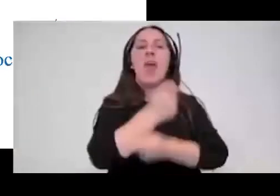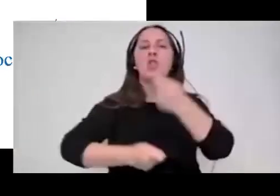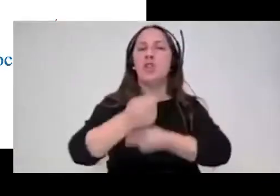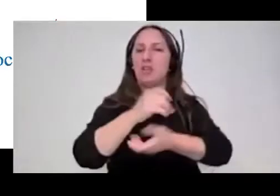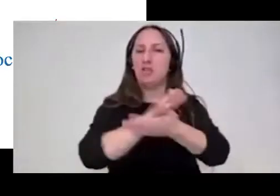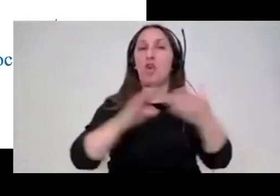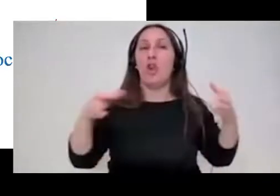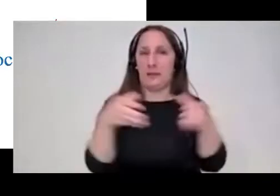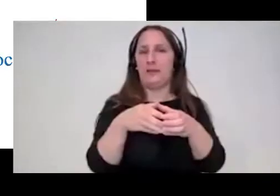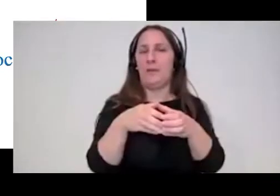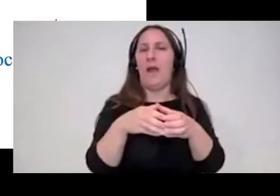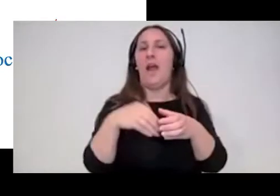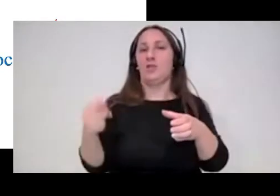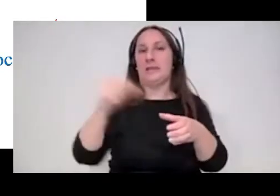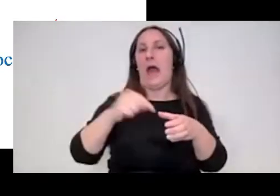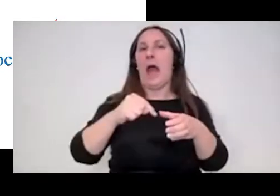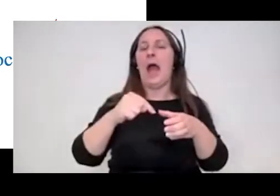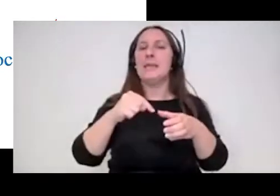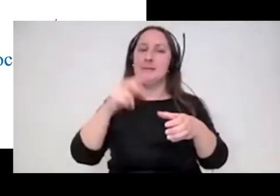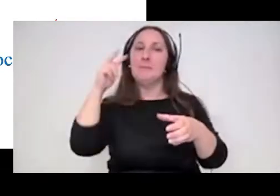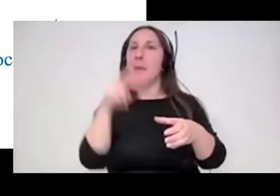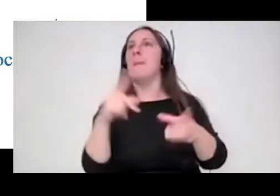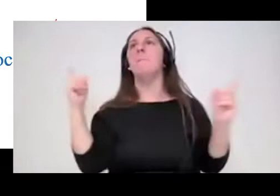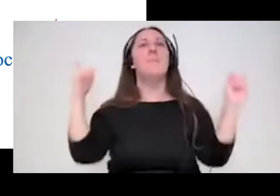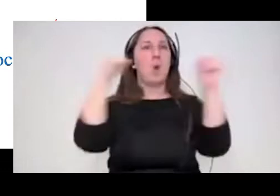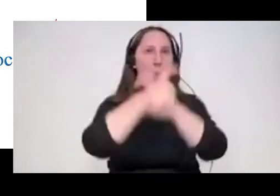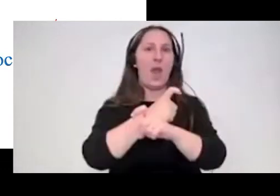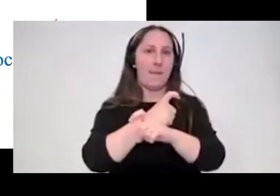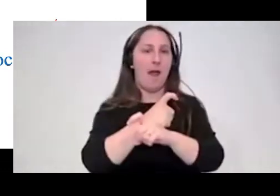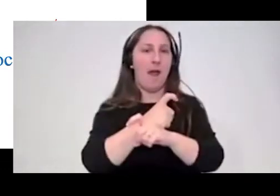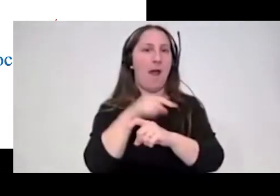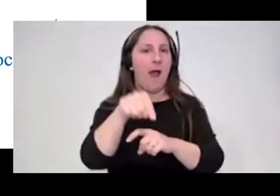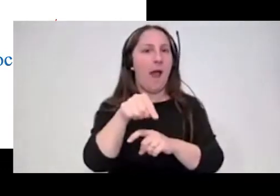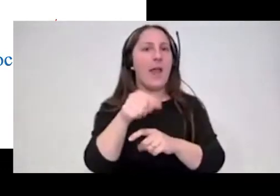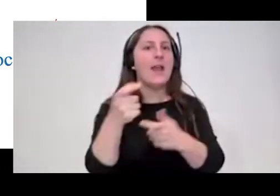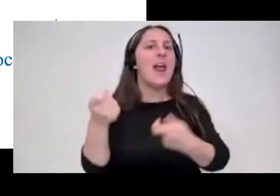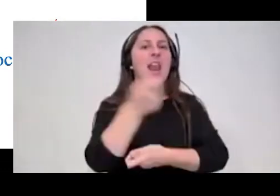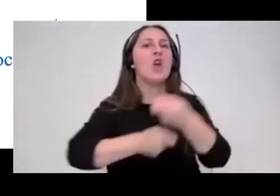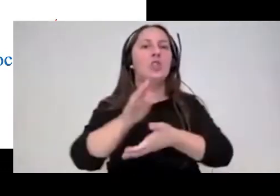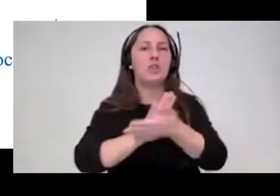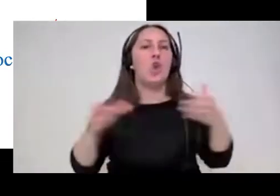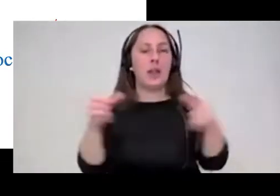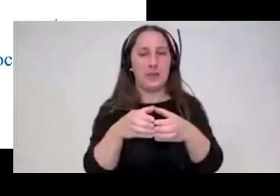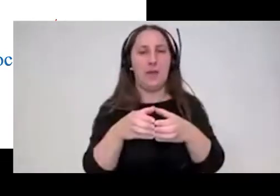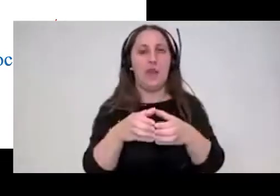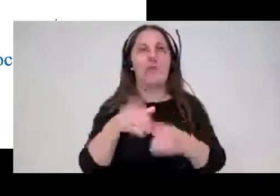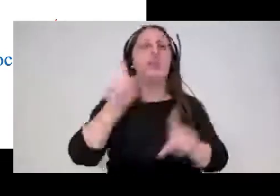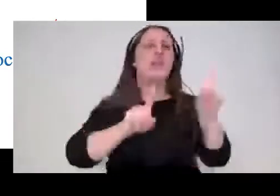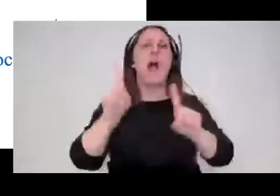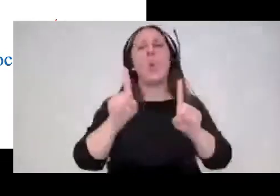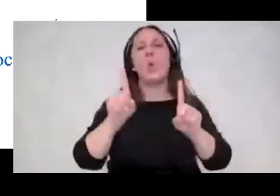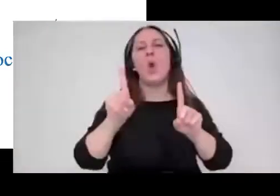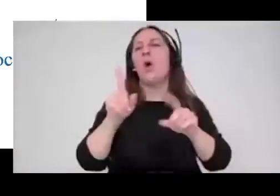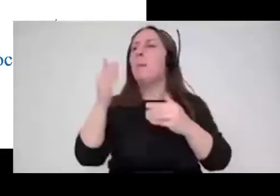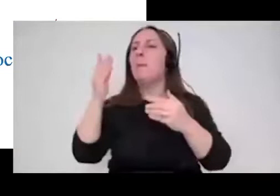la visibilidad de esto y algunos dejaron de lado esta reivindicación de todo el problema es la democracia sindical, que